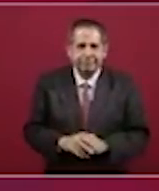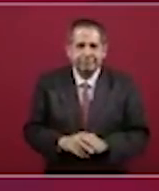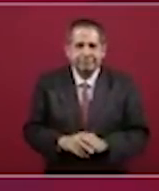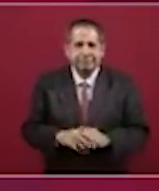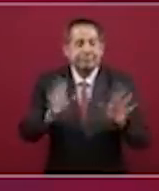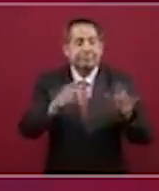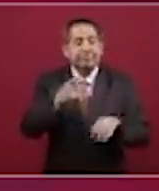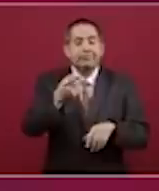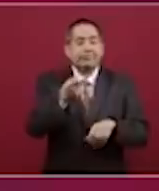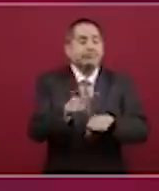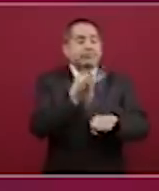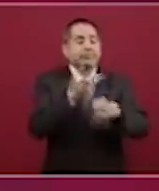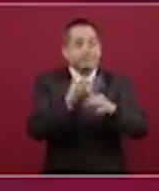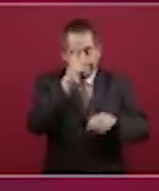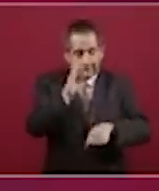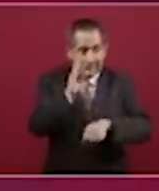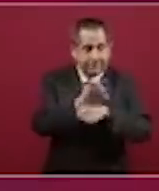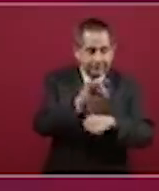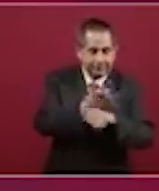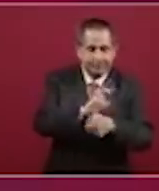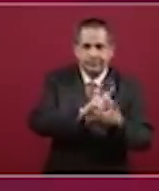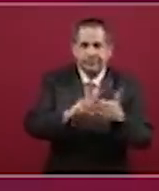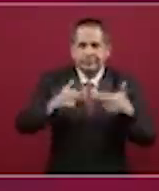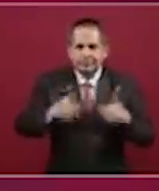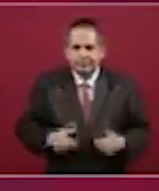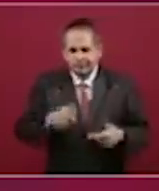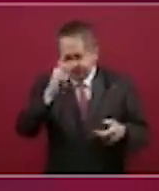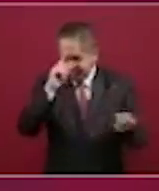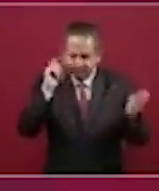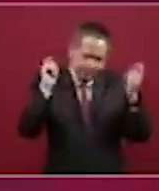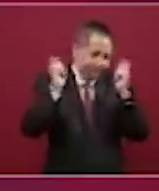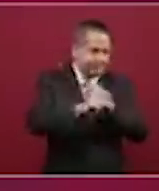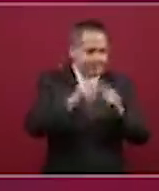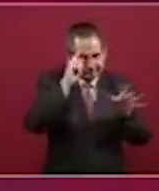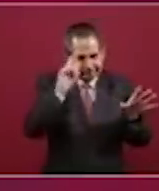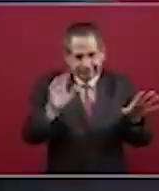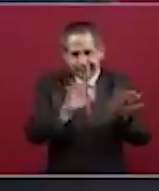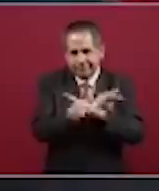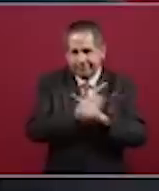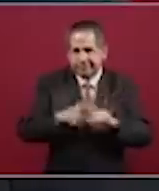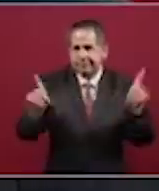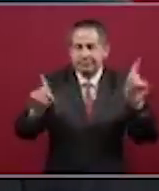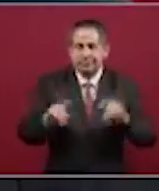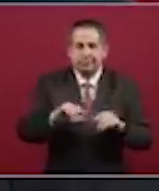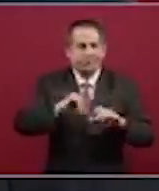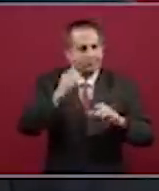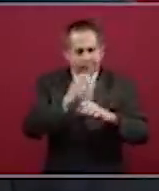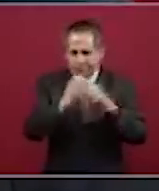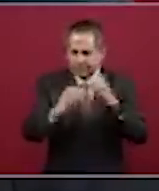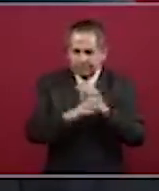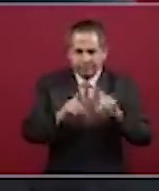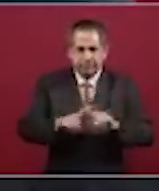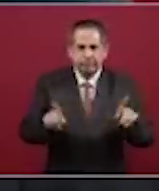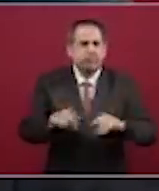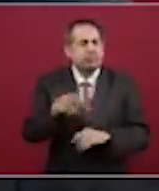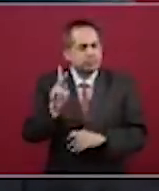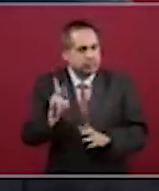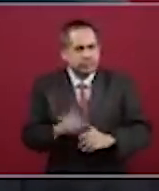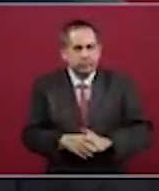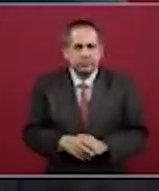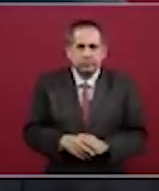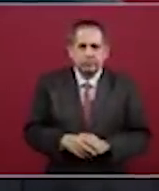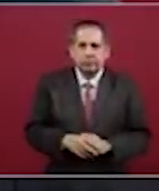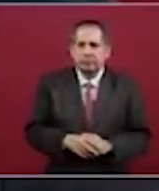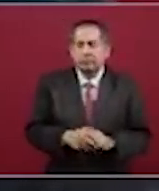es la Secretaría para la Defensa de los Derechos Humanos, ya cambió completamente, ese es otro cambio, pero